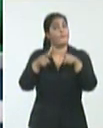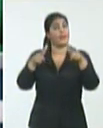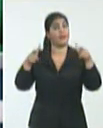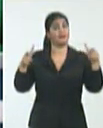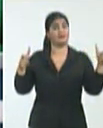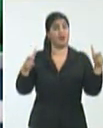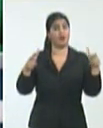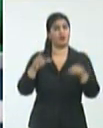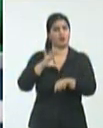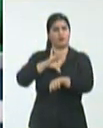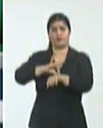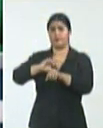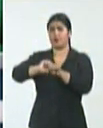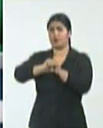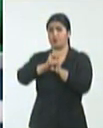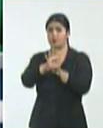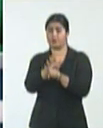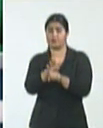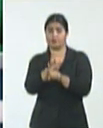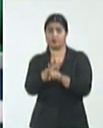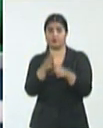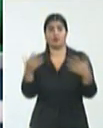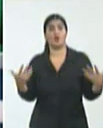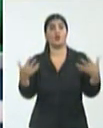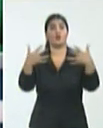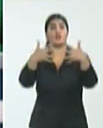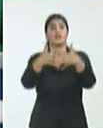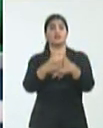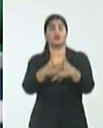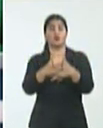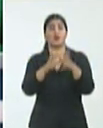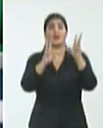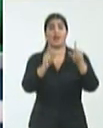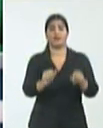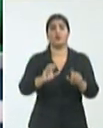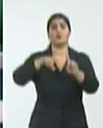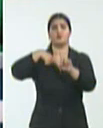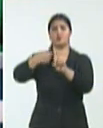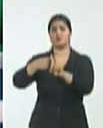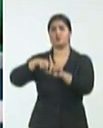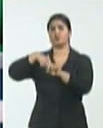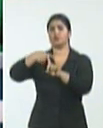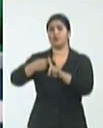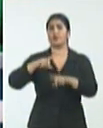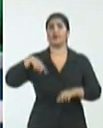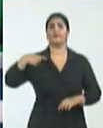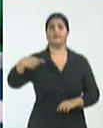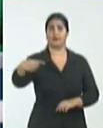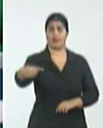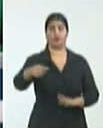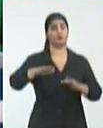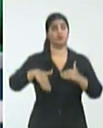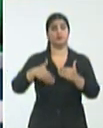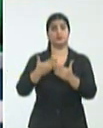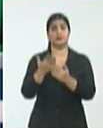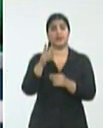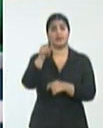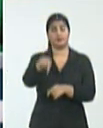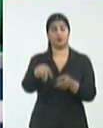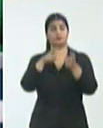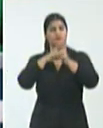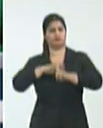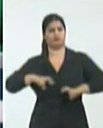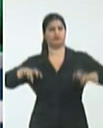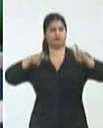el número de casos que diariamente se diagnostican. Se procesaron la elevada cifra